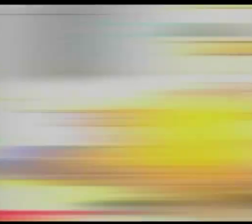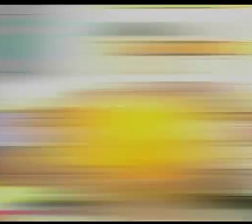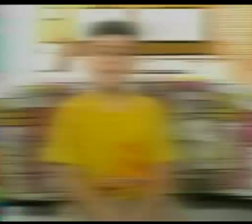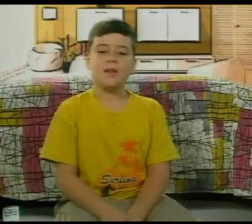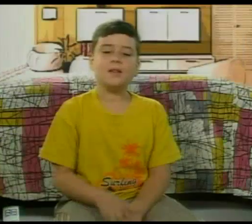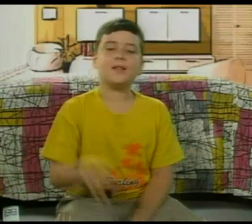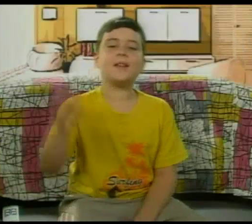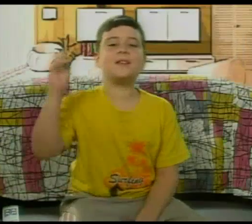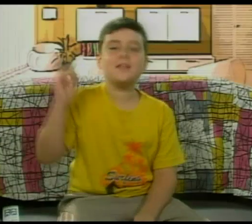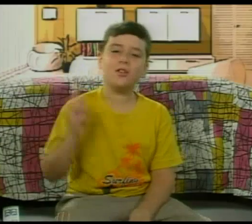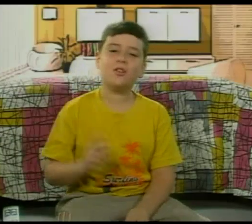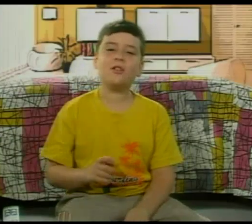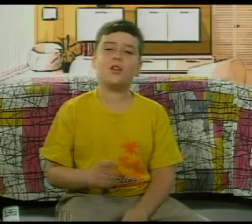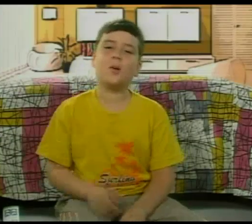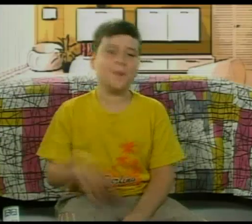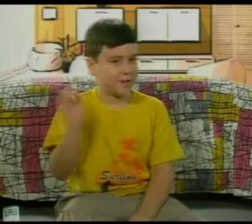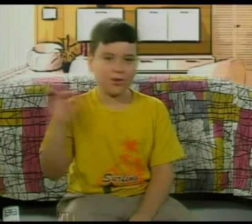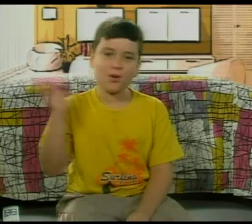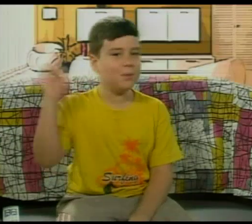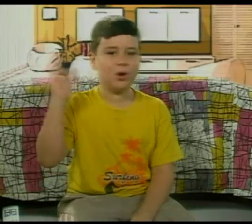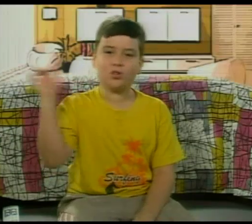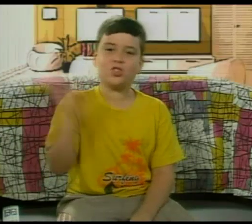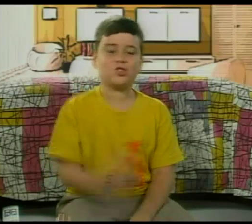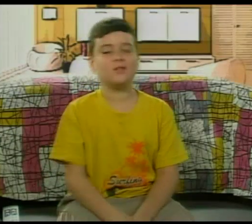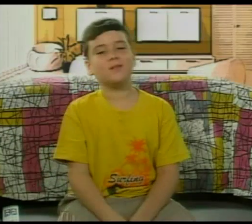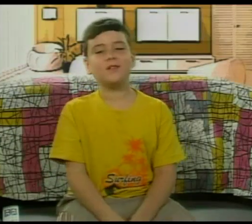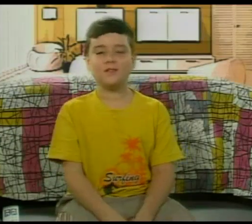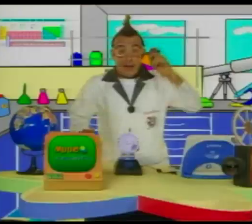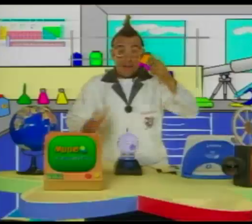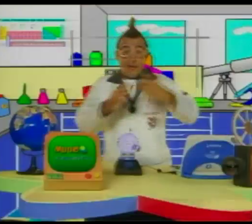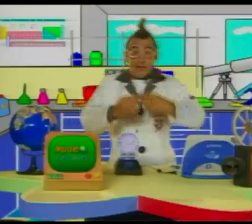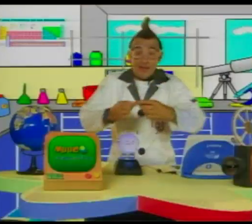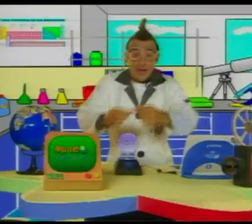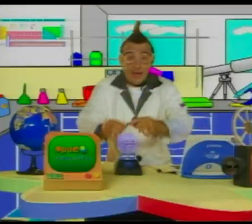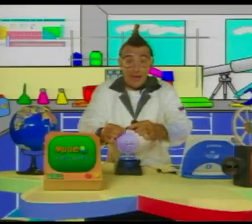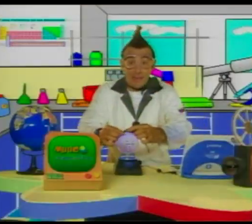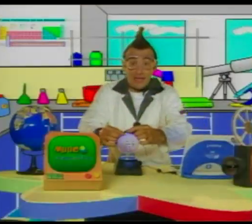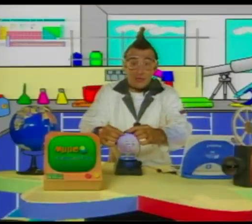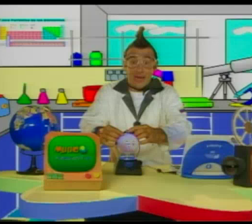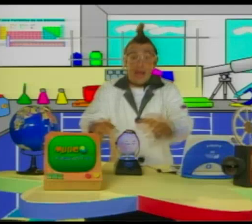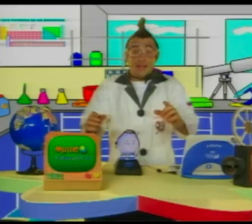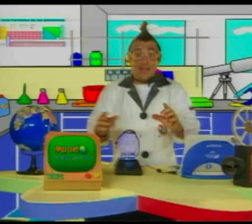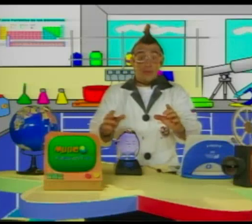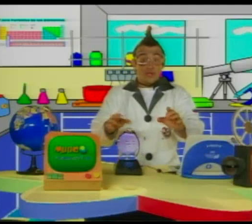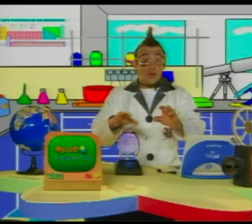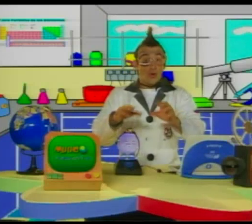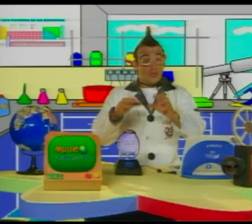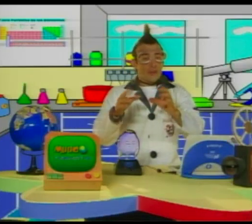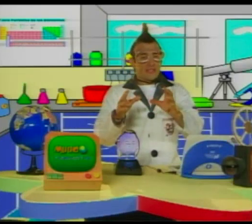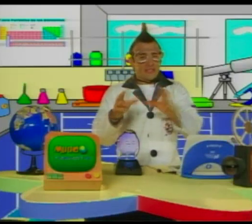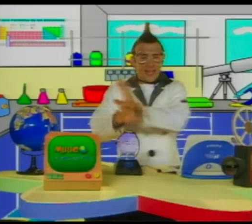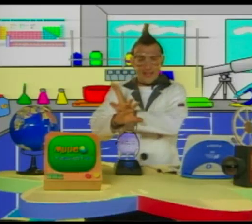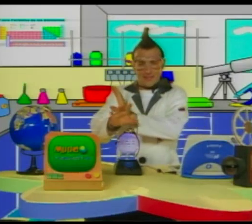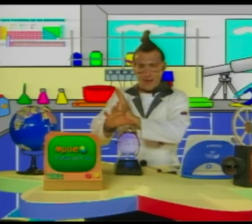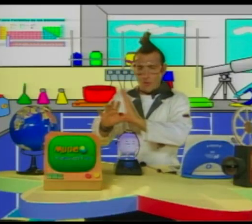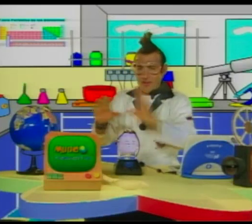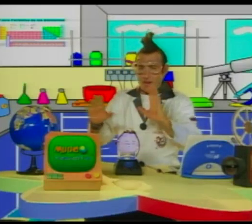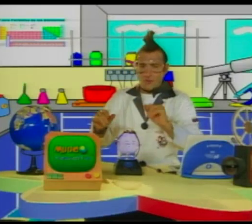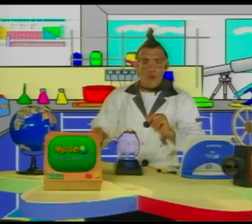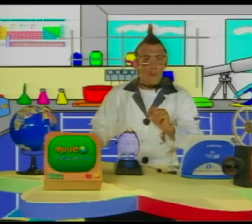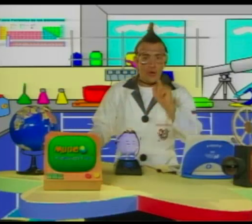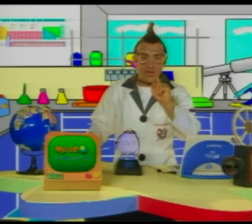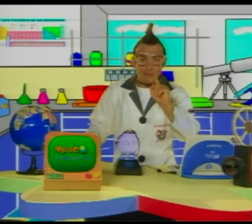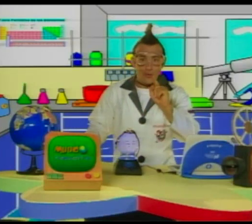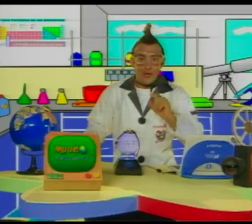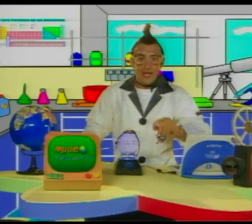tecnológicos. Seres tecnológicos, pero no robots. Bien, en Venezuela tenemos algunos avances